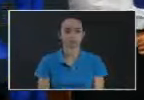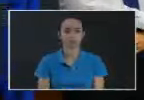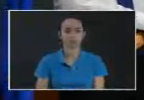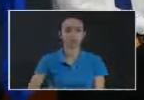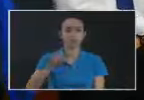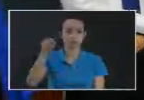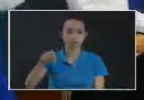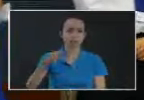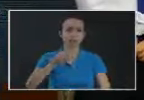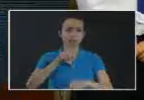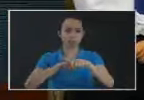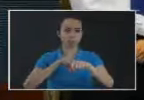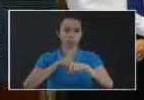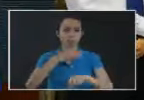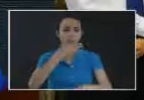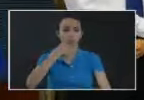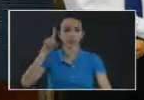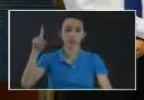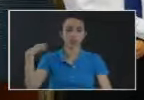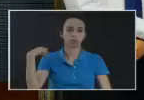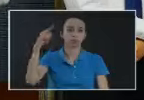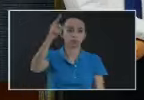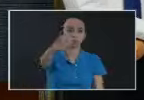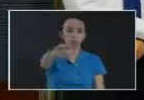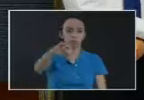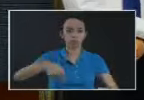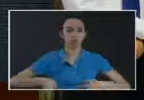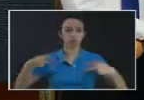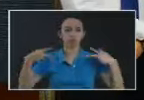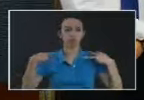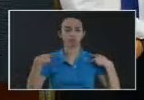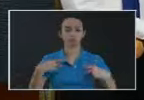Este es un momento de Dios para tu vida.